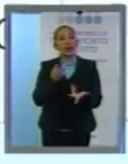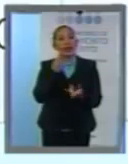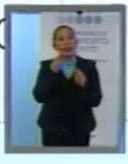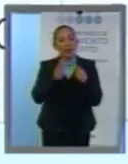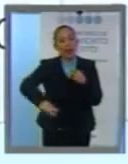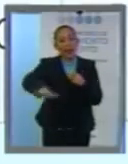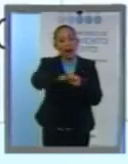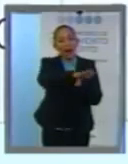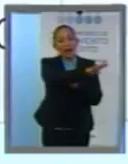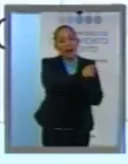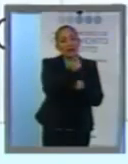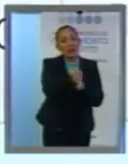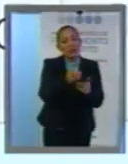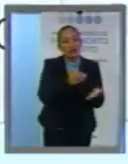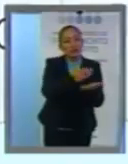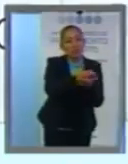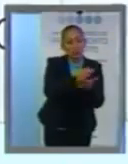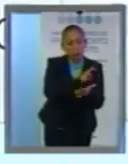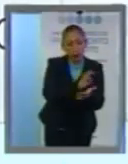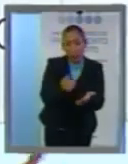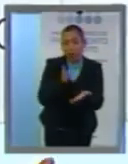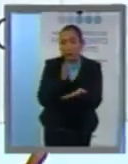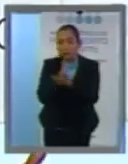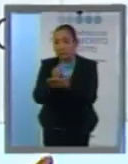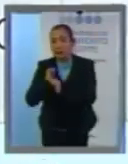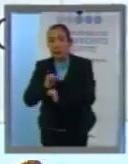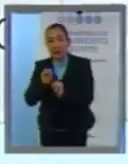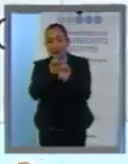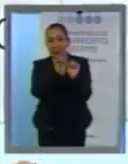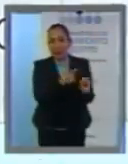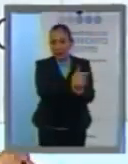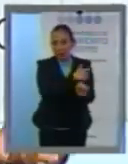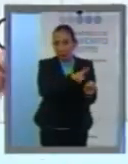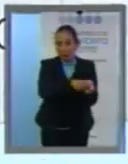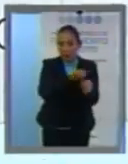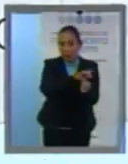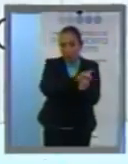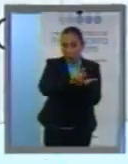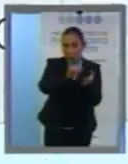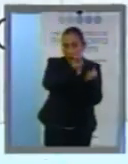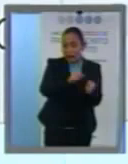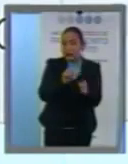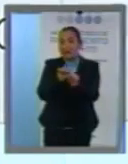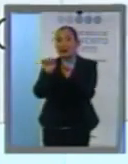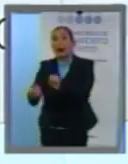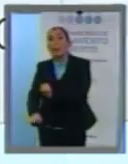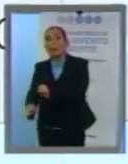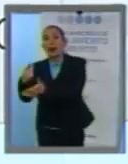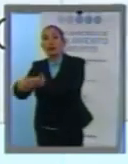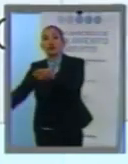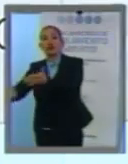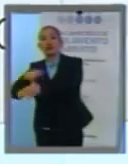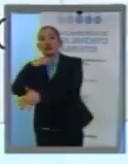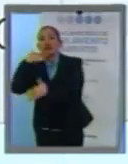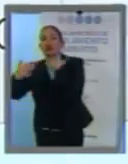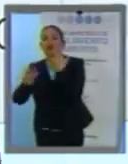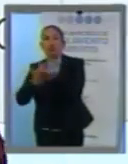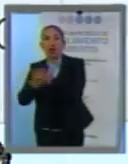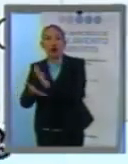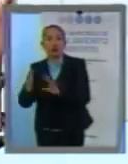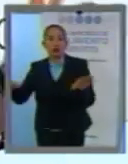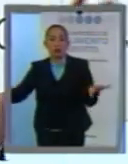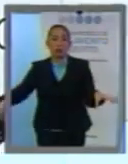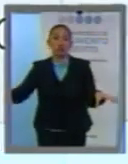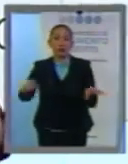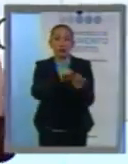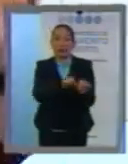de injerencia entre el Sistema Nacional de Transparencia y el Sistema Nacional Nacional Anticorrupción. Bueno, en